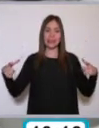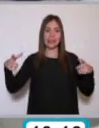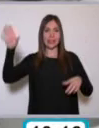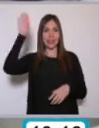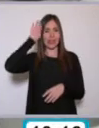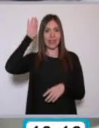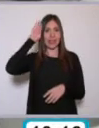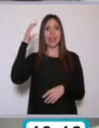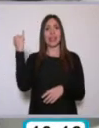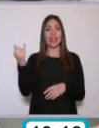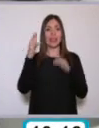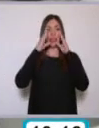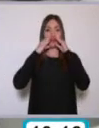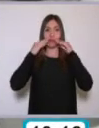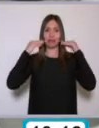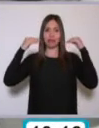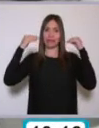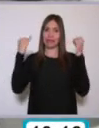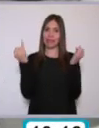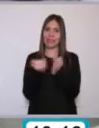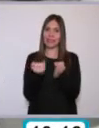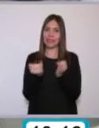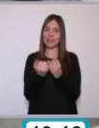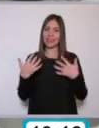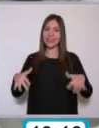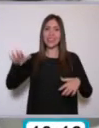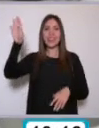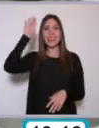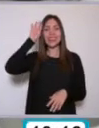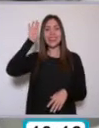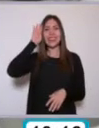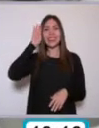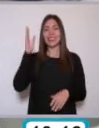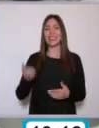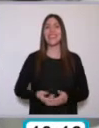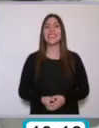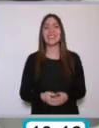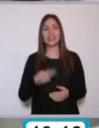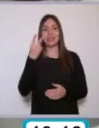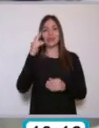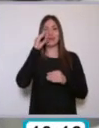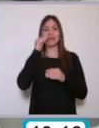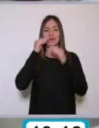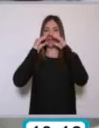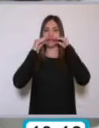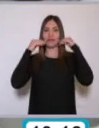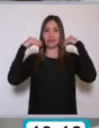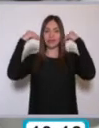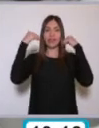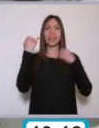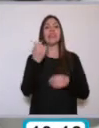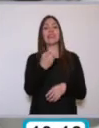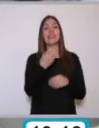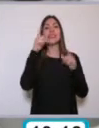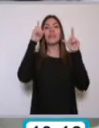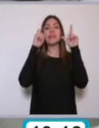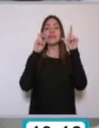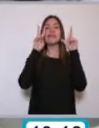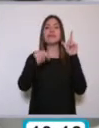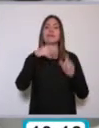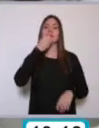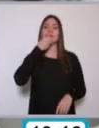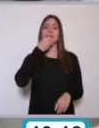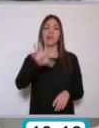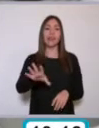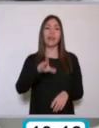bigote. Y aparte, claro, esos De los bigotes. bigotes. Esos bigotes. Bien, esas fotografías son maravillosas porque